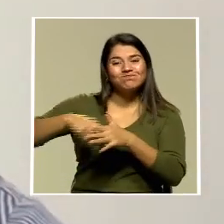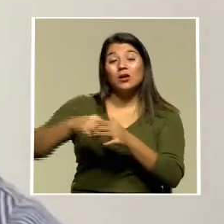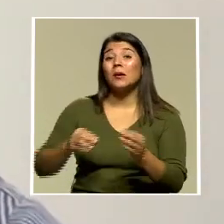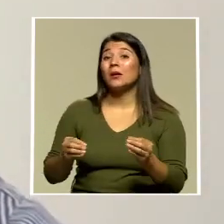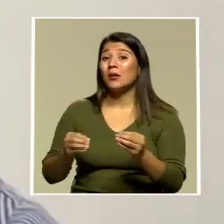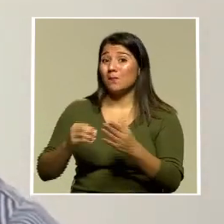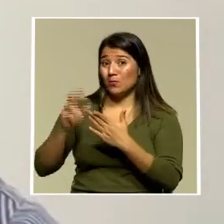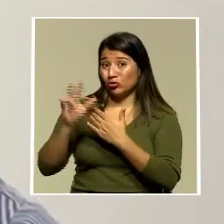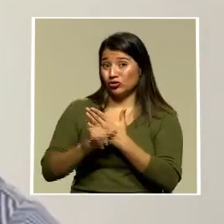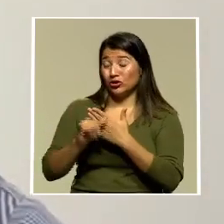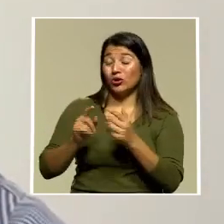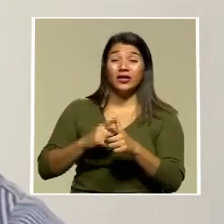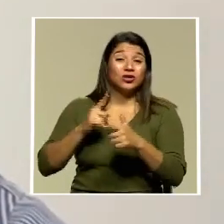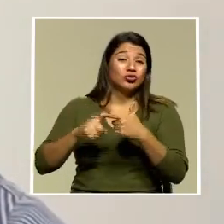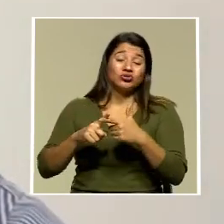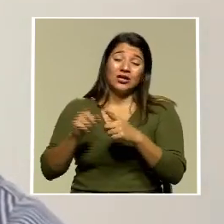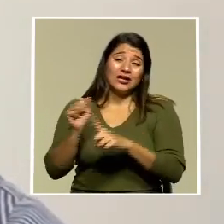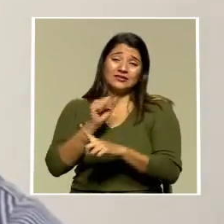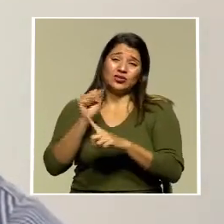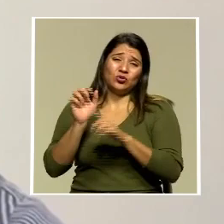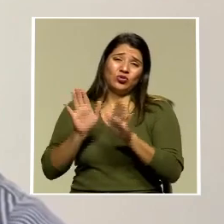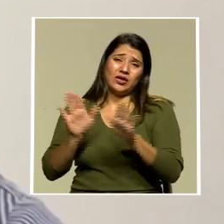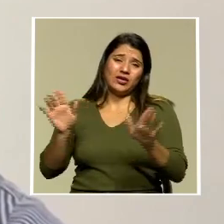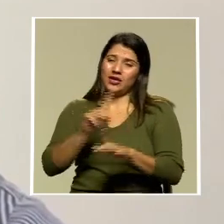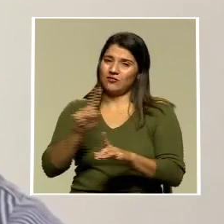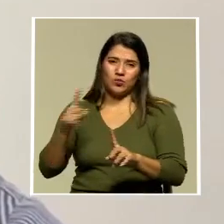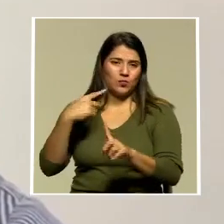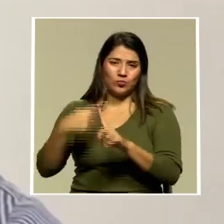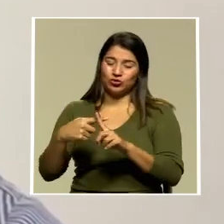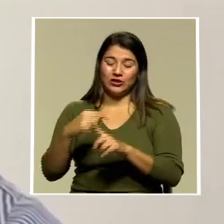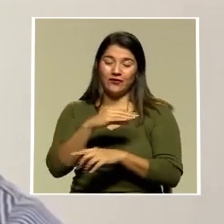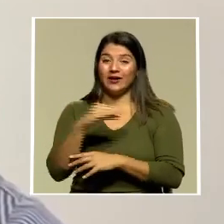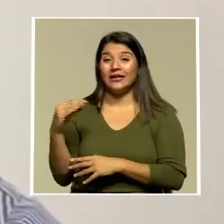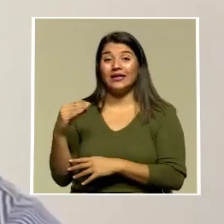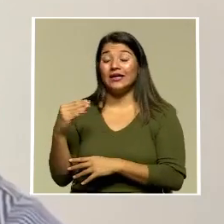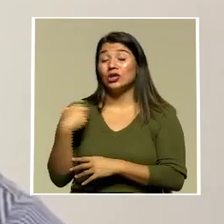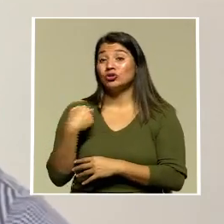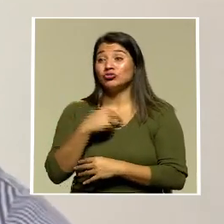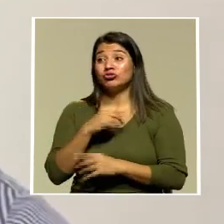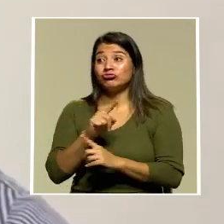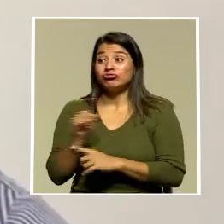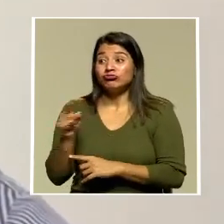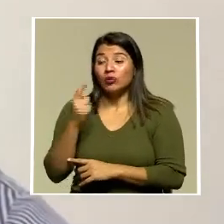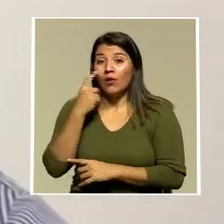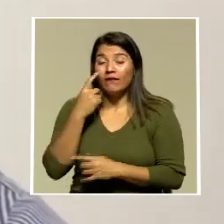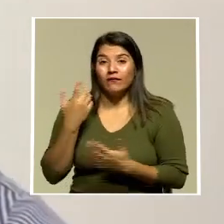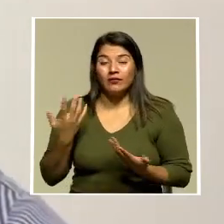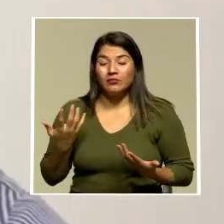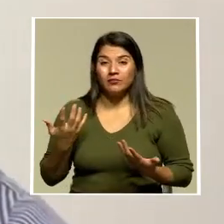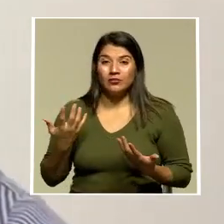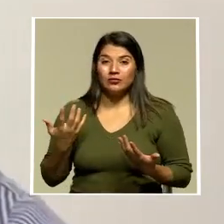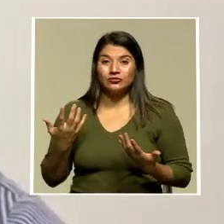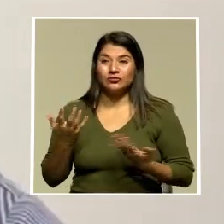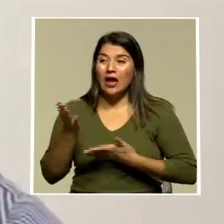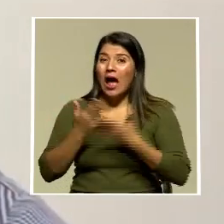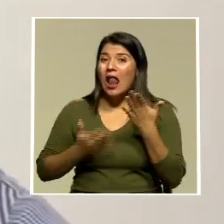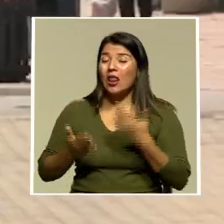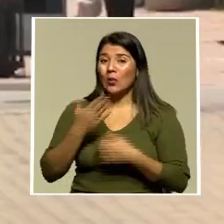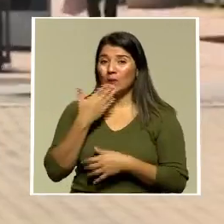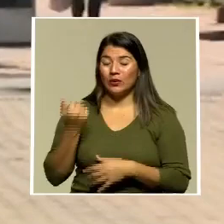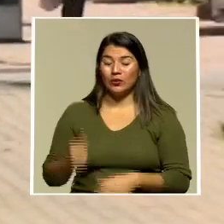circunstancias en general no son positivas y no se vislumbran algo